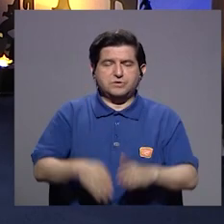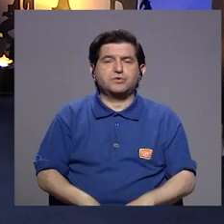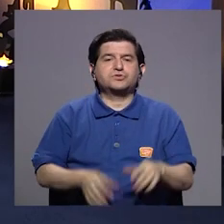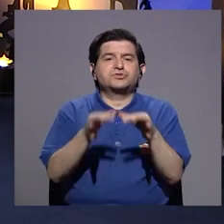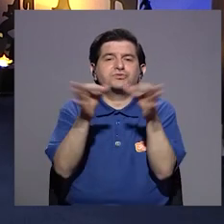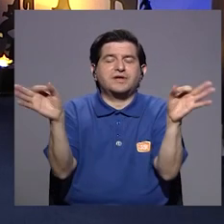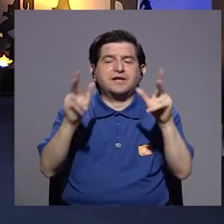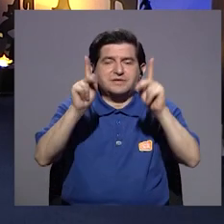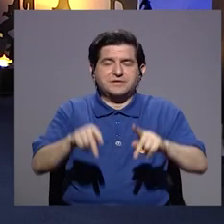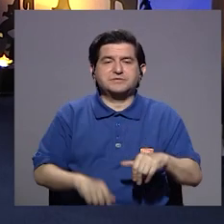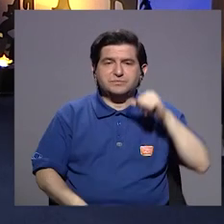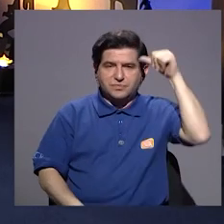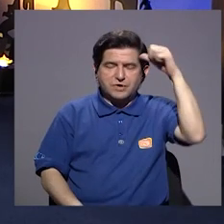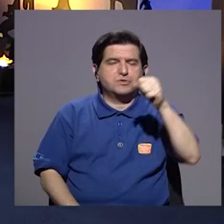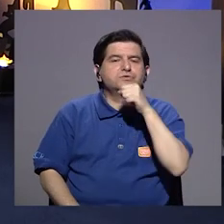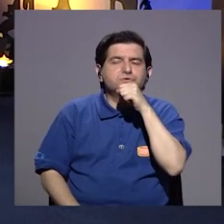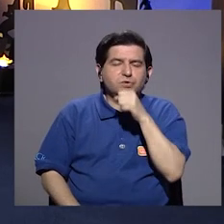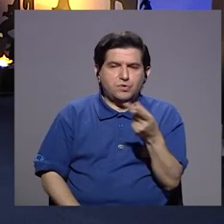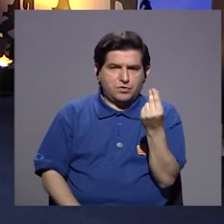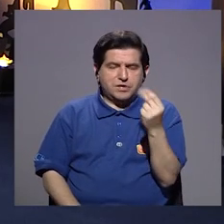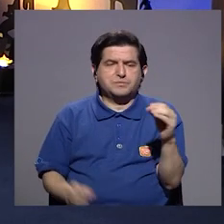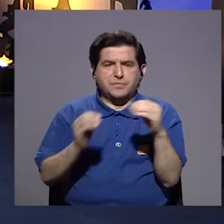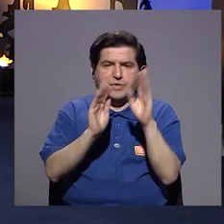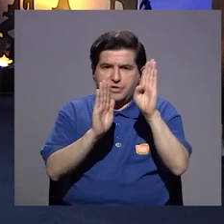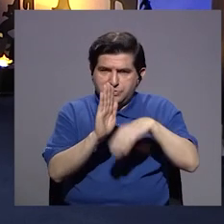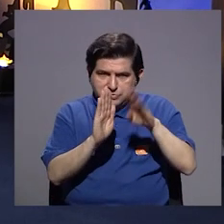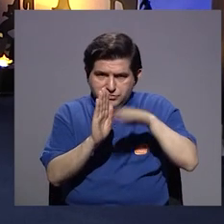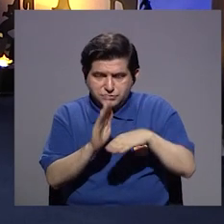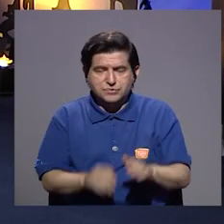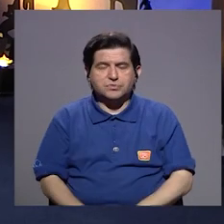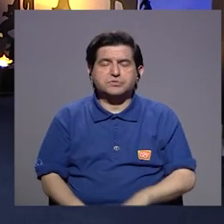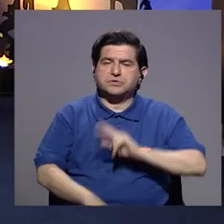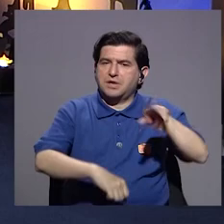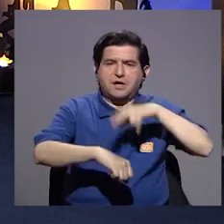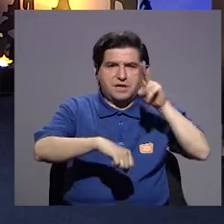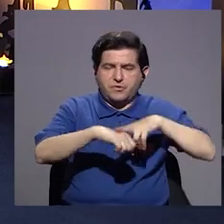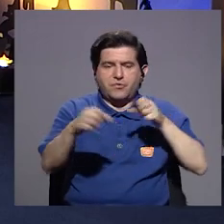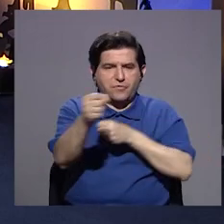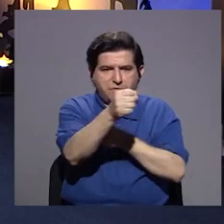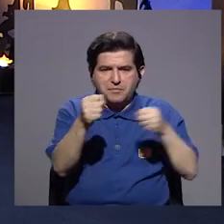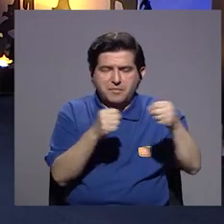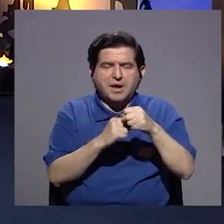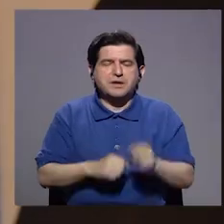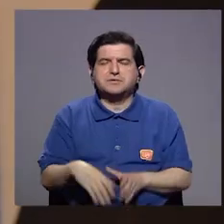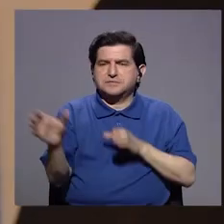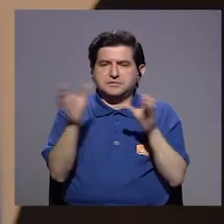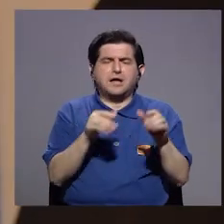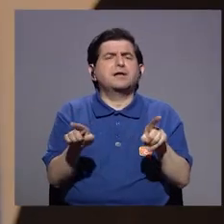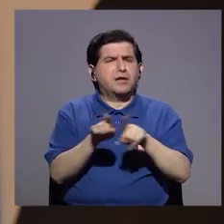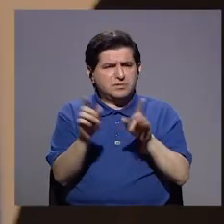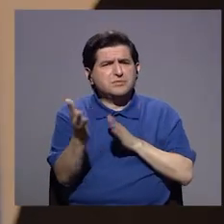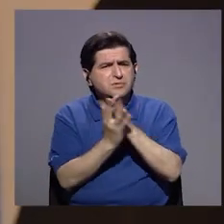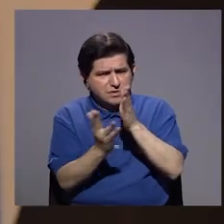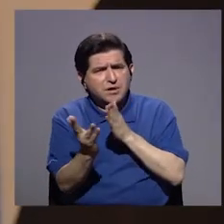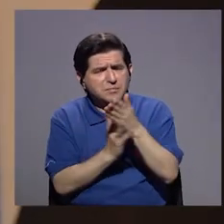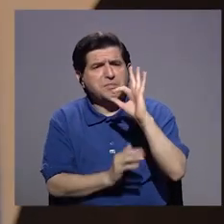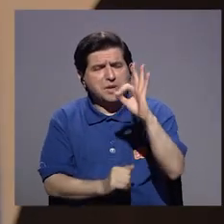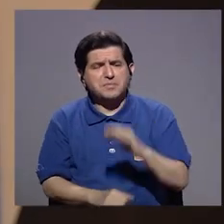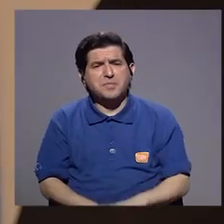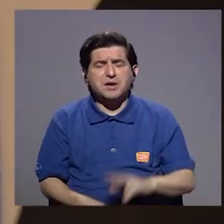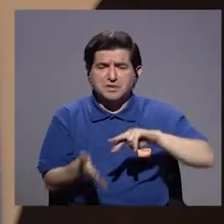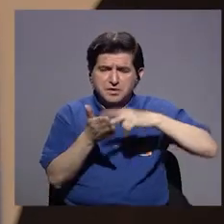estudiantes y gratis ciudadanos de oro, que son precios mucho más baratos que los precios regulares de las salas comerciales. Está muy accesible también, lo